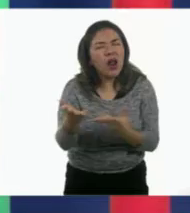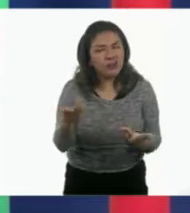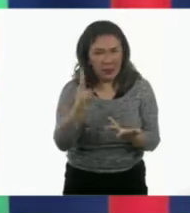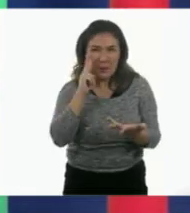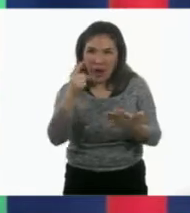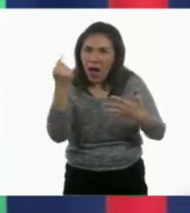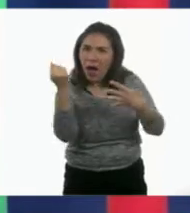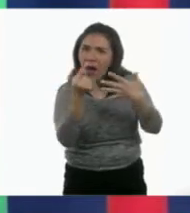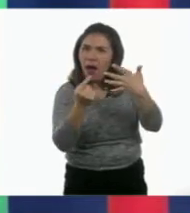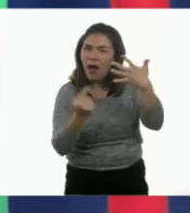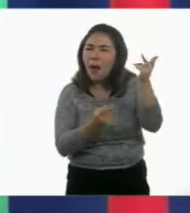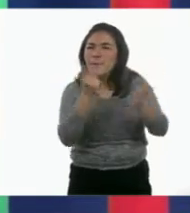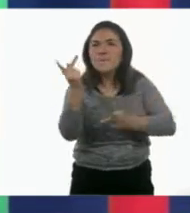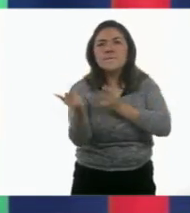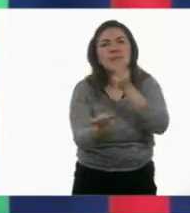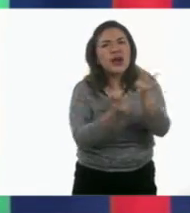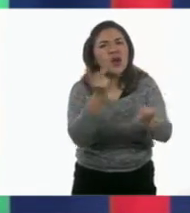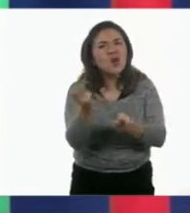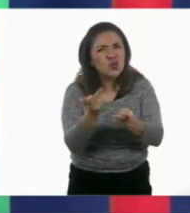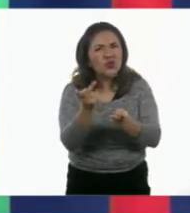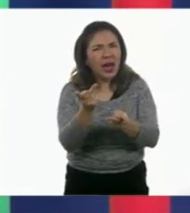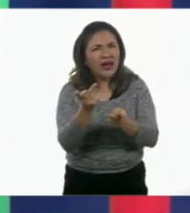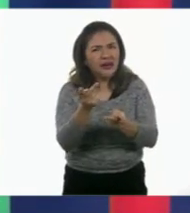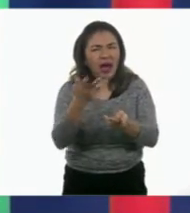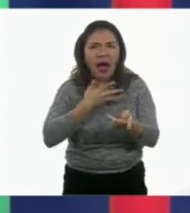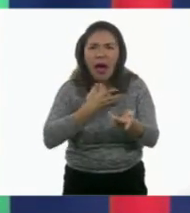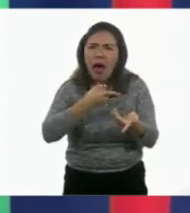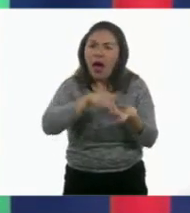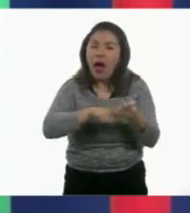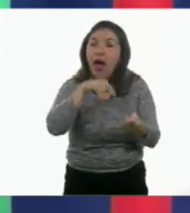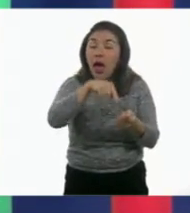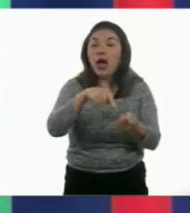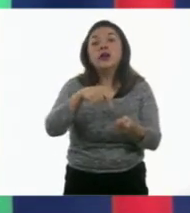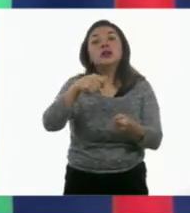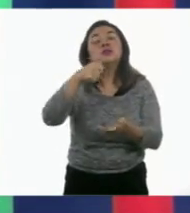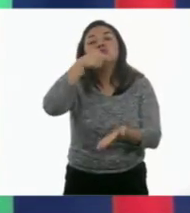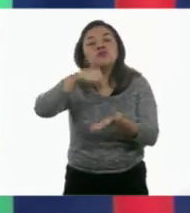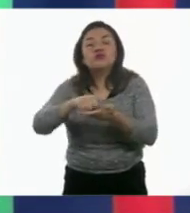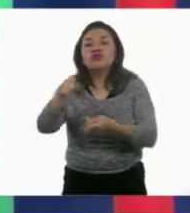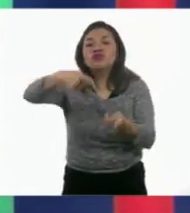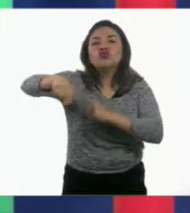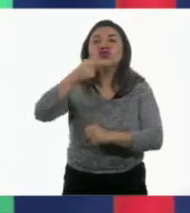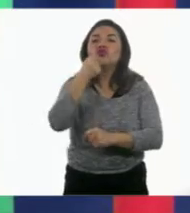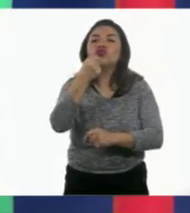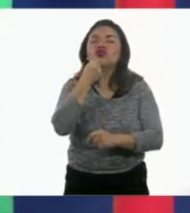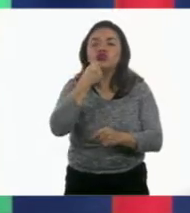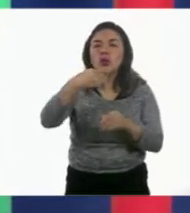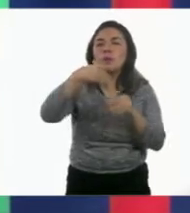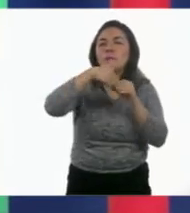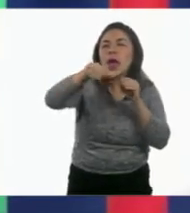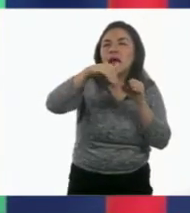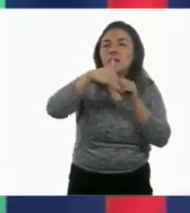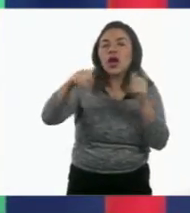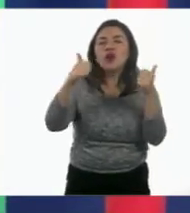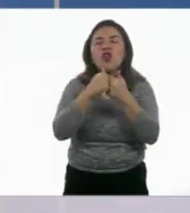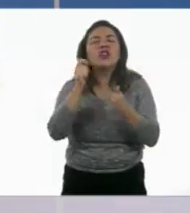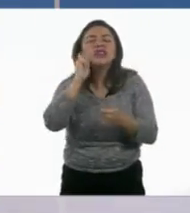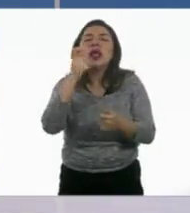das cuenta, estas fueron algunas de las preguntas que nos mandaron los niños acerca de su escritor